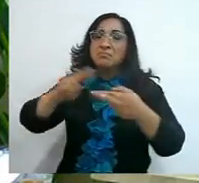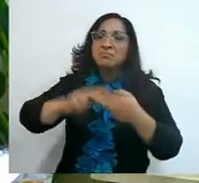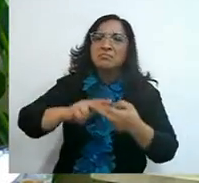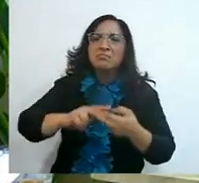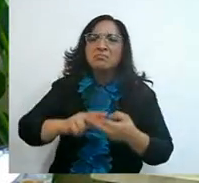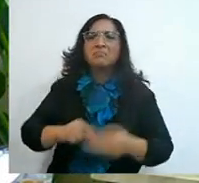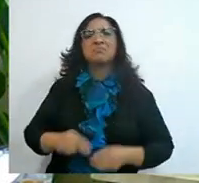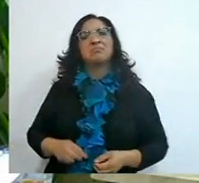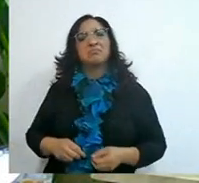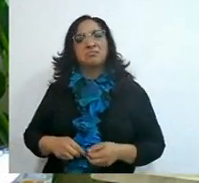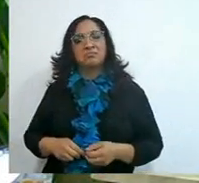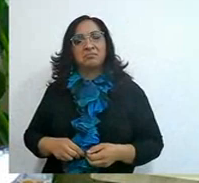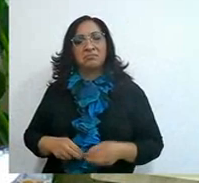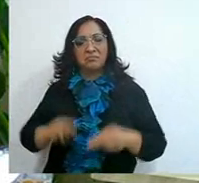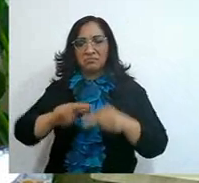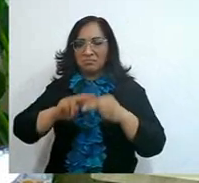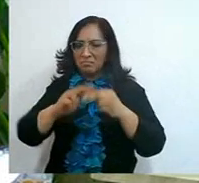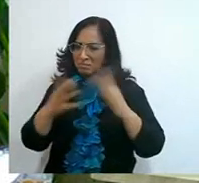fe.